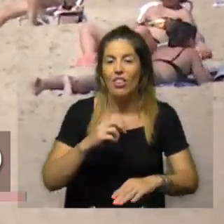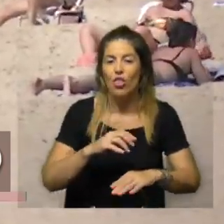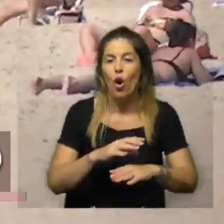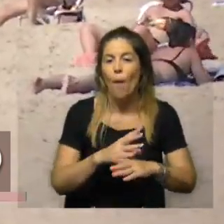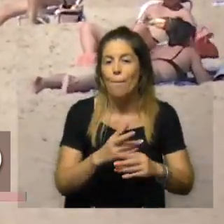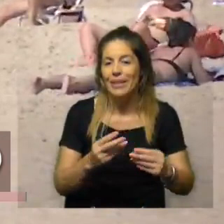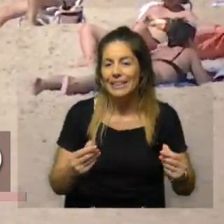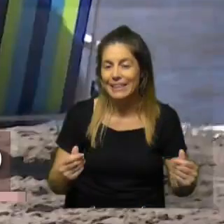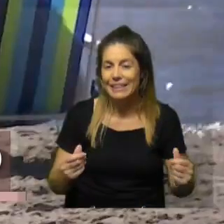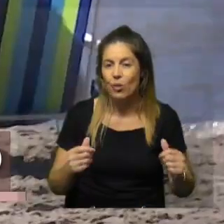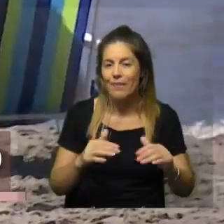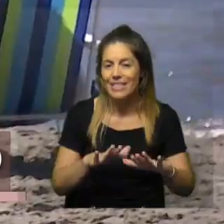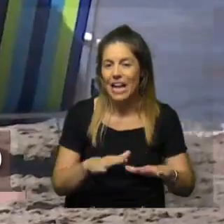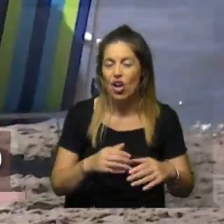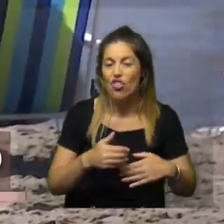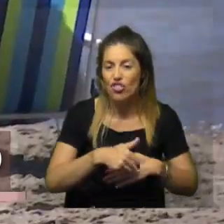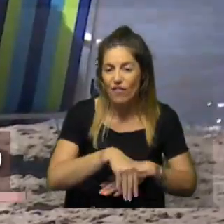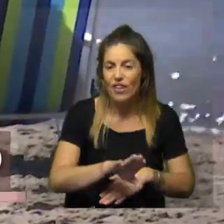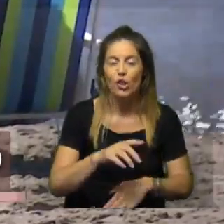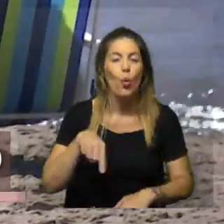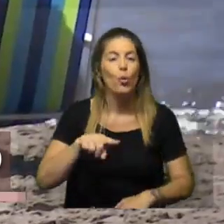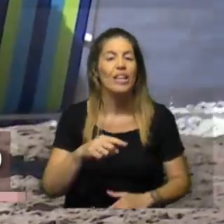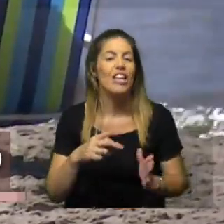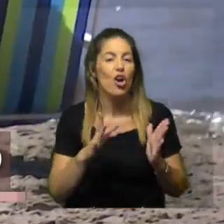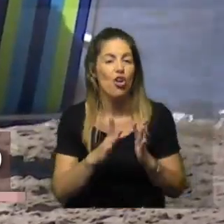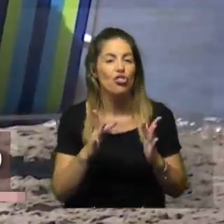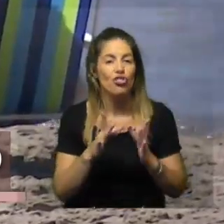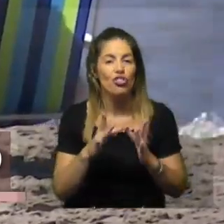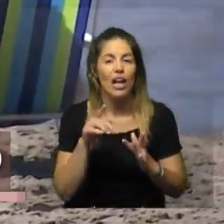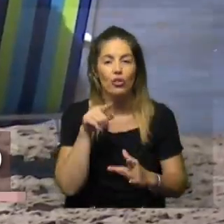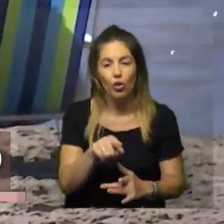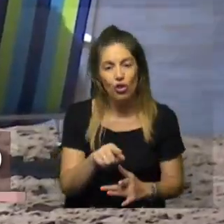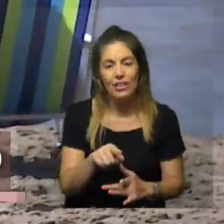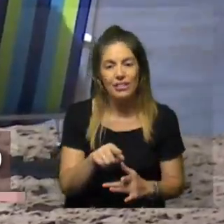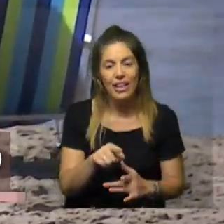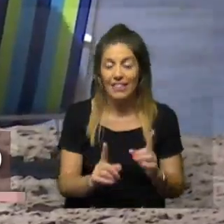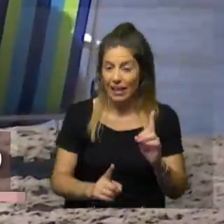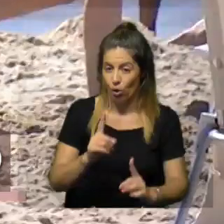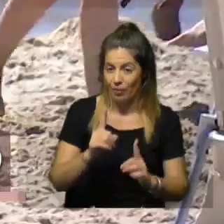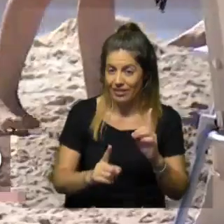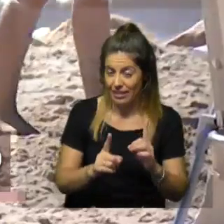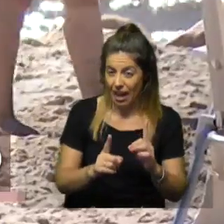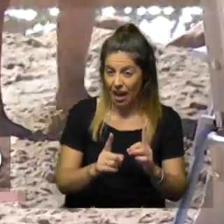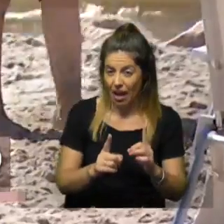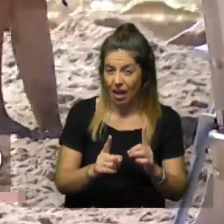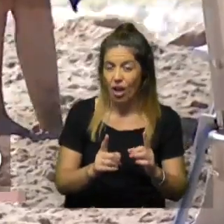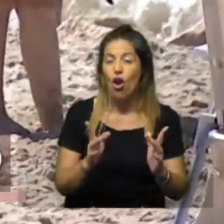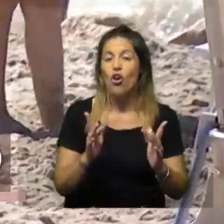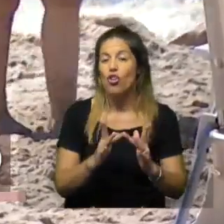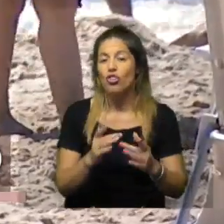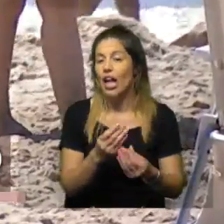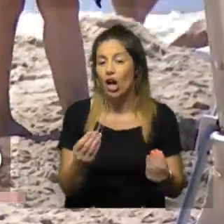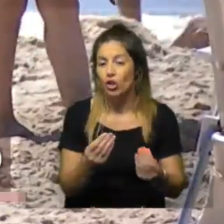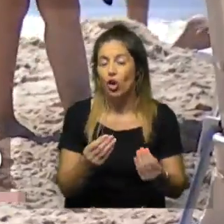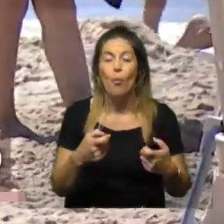efectos. ¿Ustedes tomaron contacto? Desde la universidad, o como